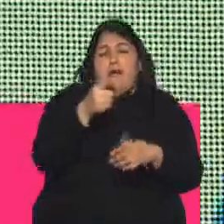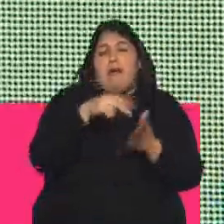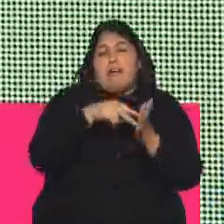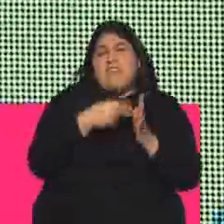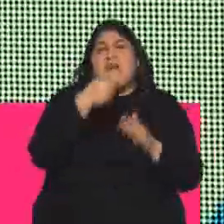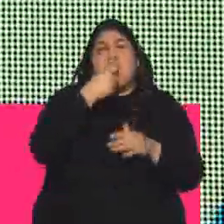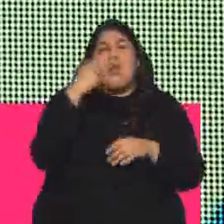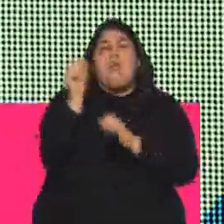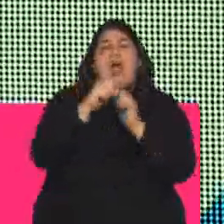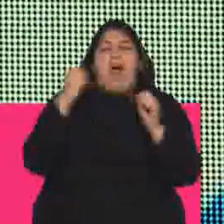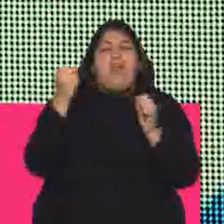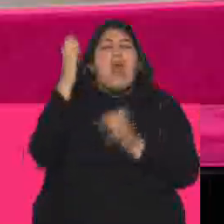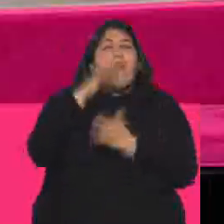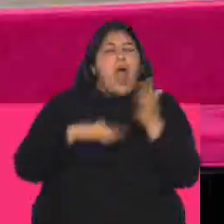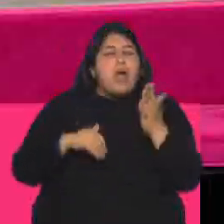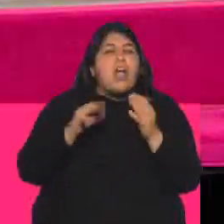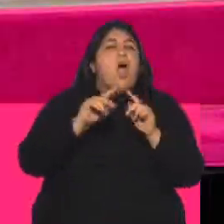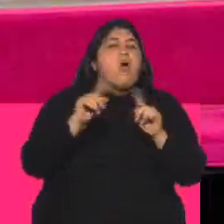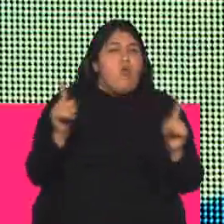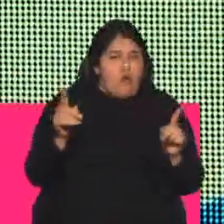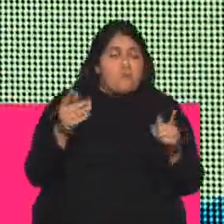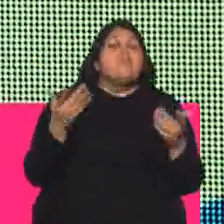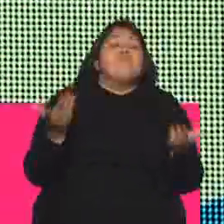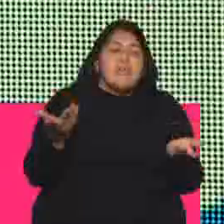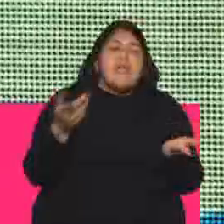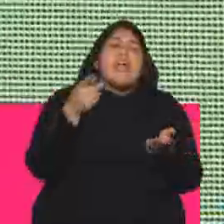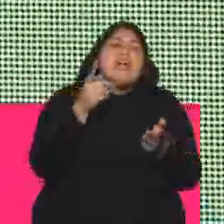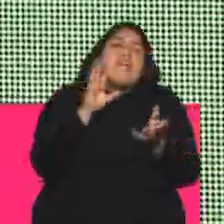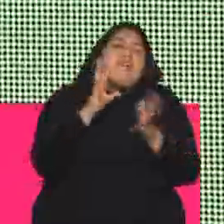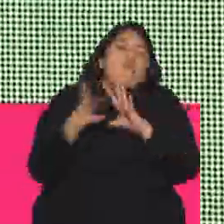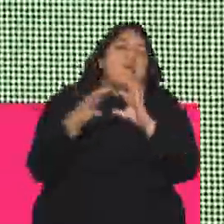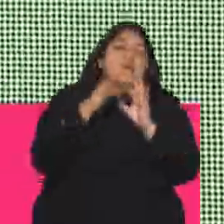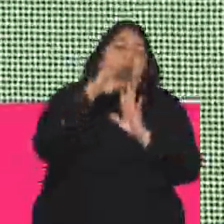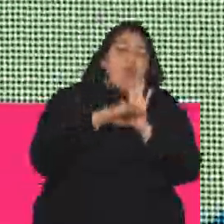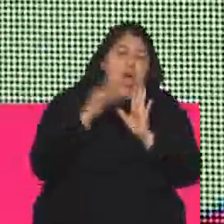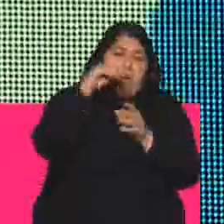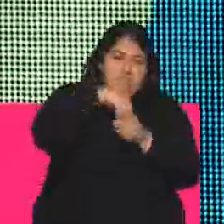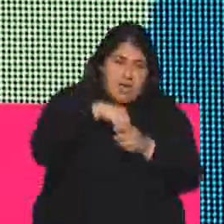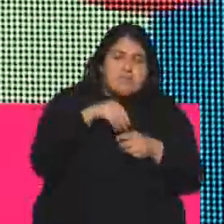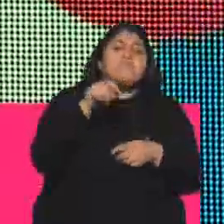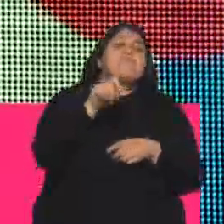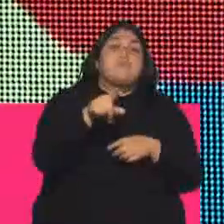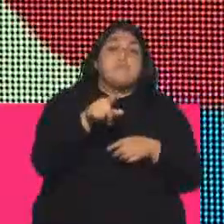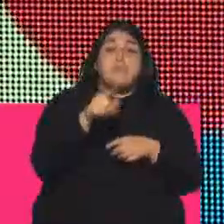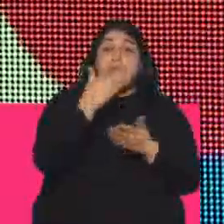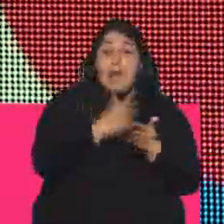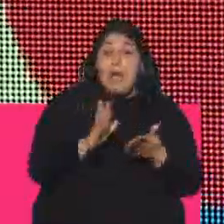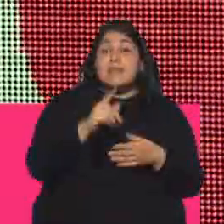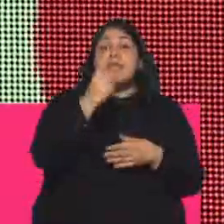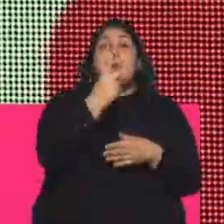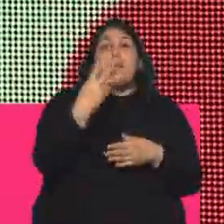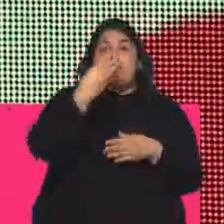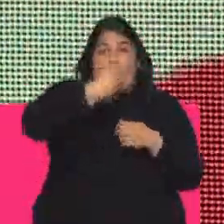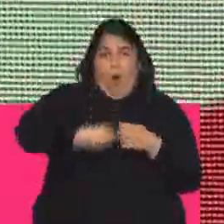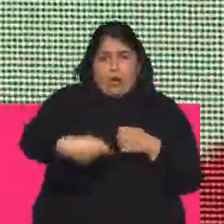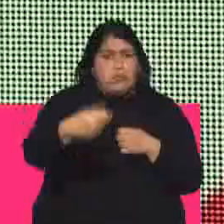nacional, ¿no se puede? Sí, sí, se puede, ¿no? Es como que le dicen, sí, línea, sí, blanca. Sí. Sí. Se incorpora también al ahora 24, que